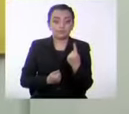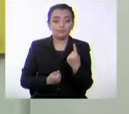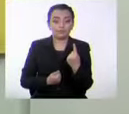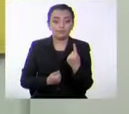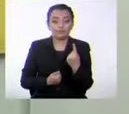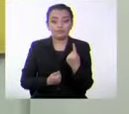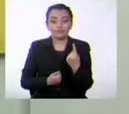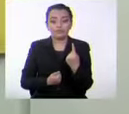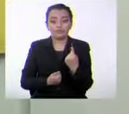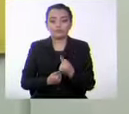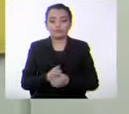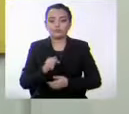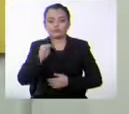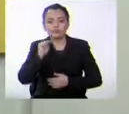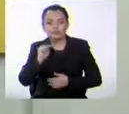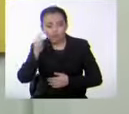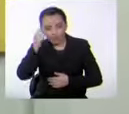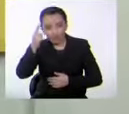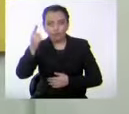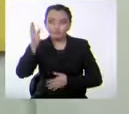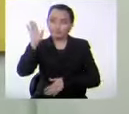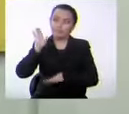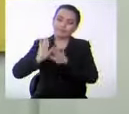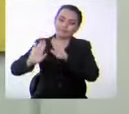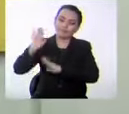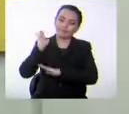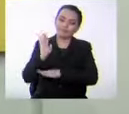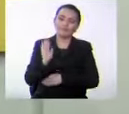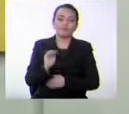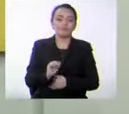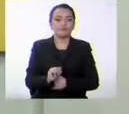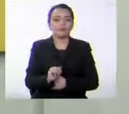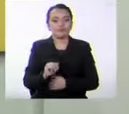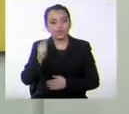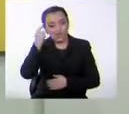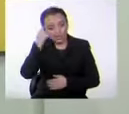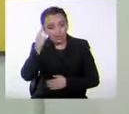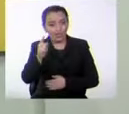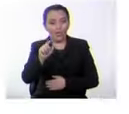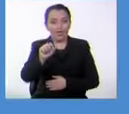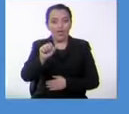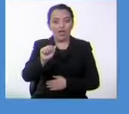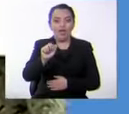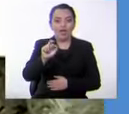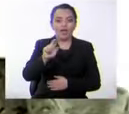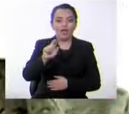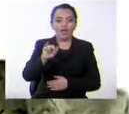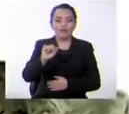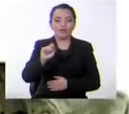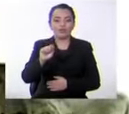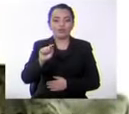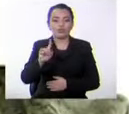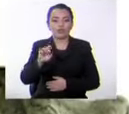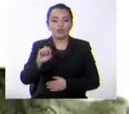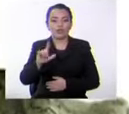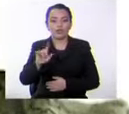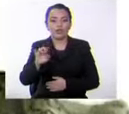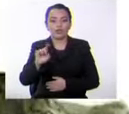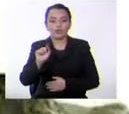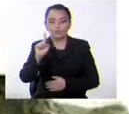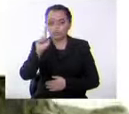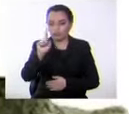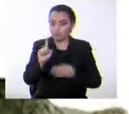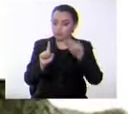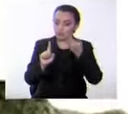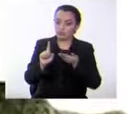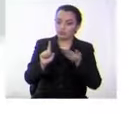a las ideas aristotélicas. Aristóteles concebía al ser humano como un sum politicón.